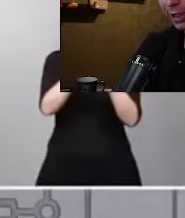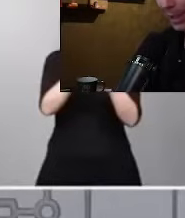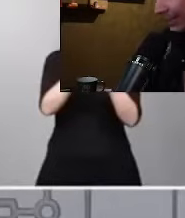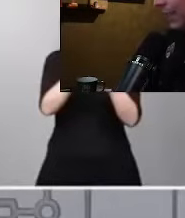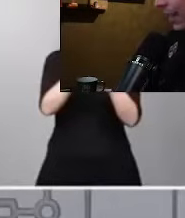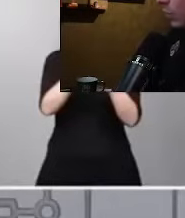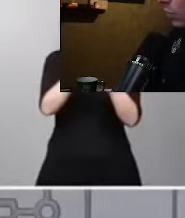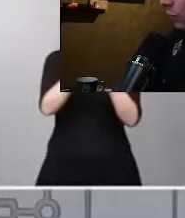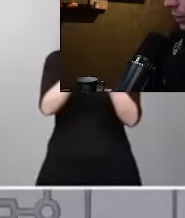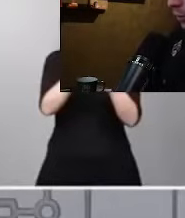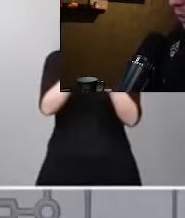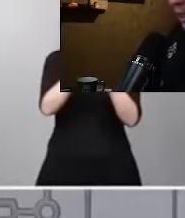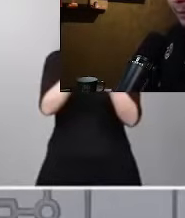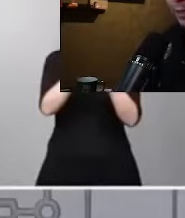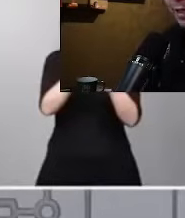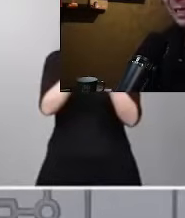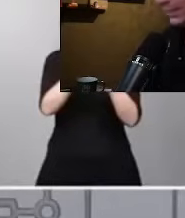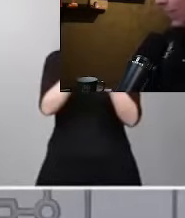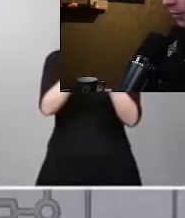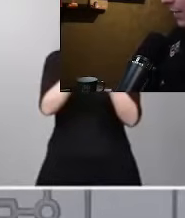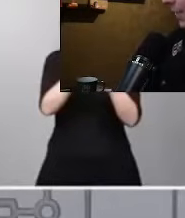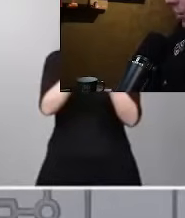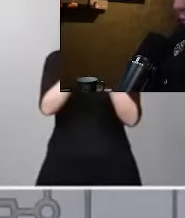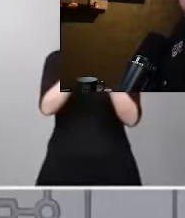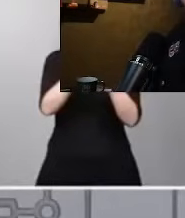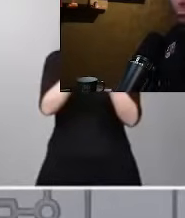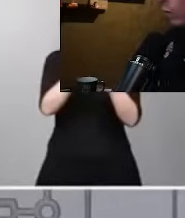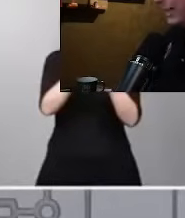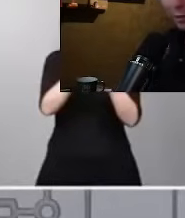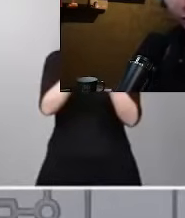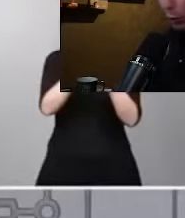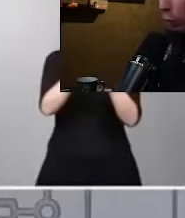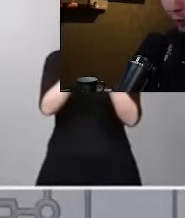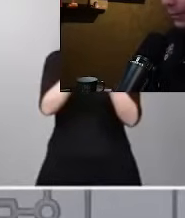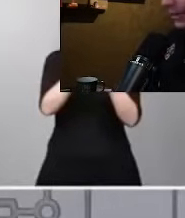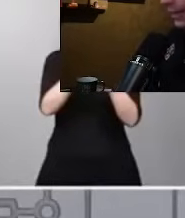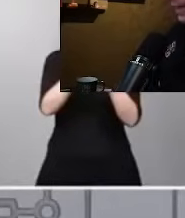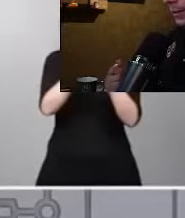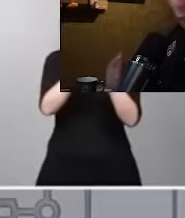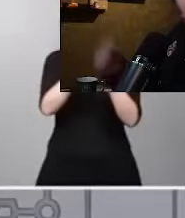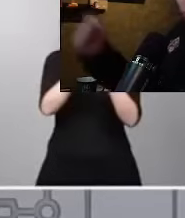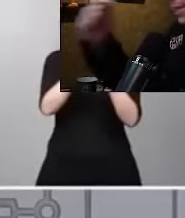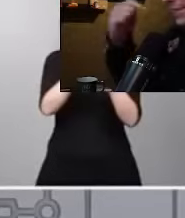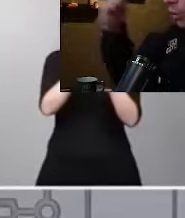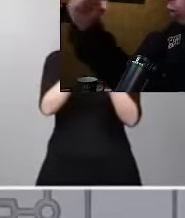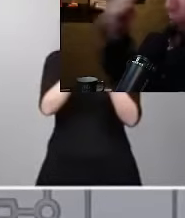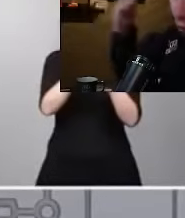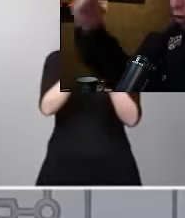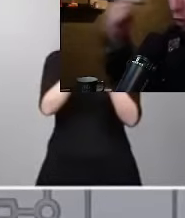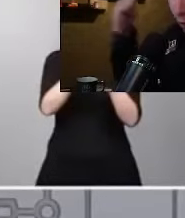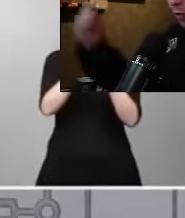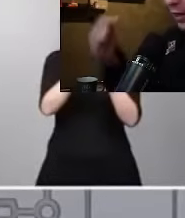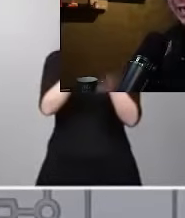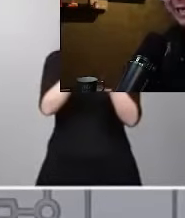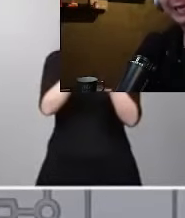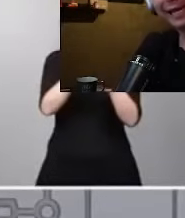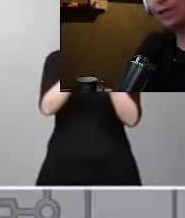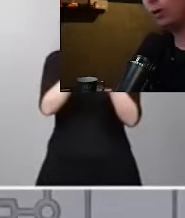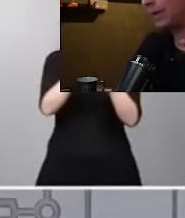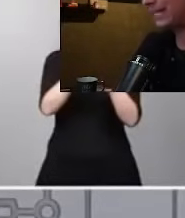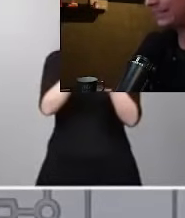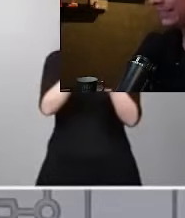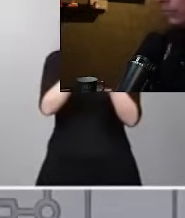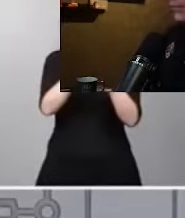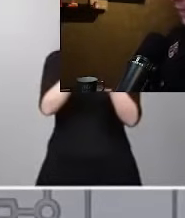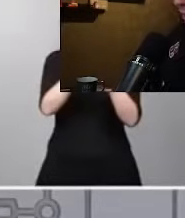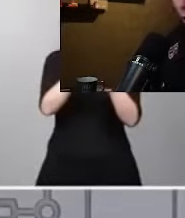CECOT. Y ese directo ya lo hicimos acá. Y hasta la fecha de hoy no han dicho absolutamente nada. Porque ustedes en conjunto son muy fuertes y atacando